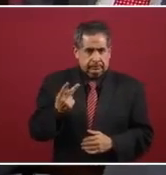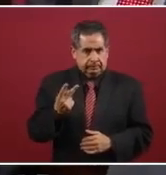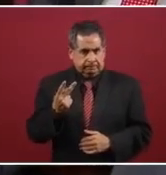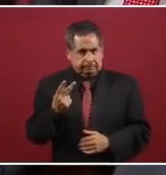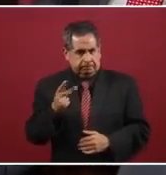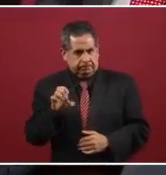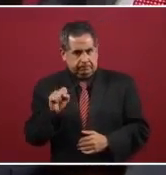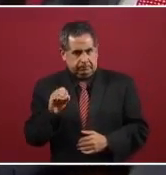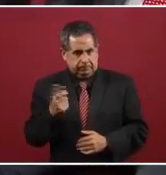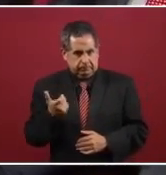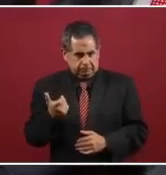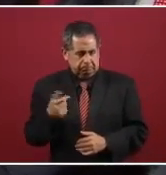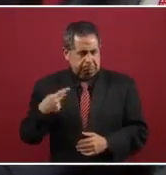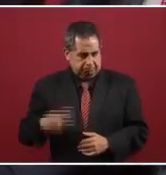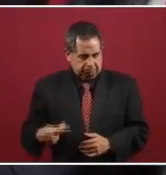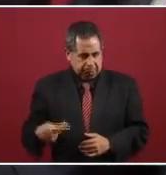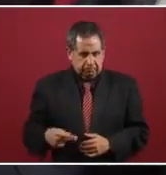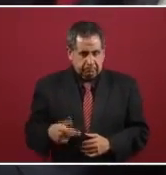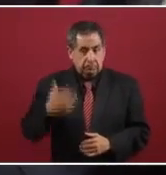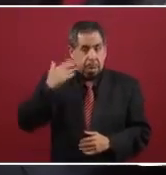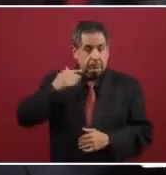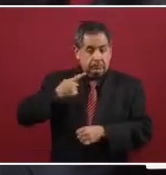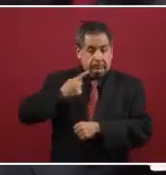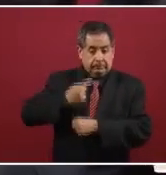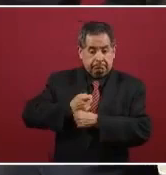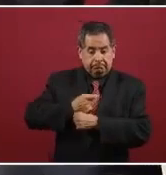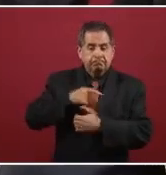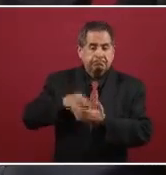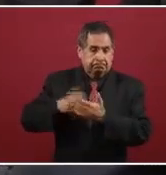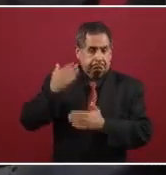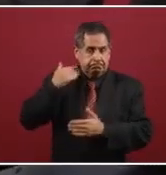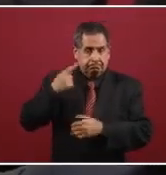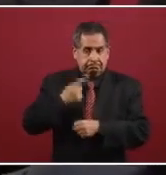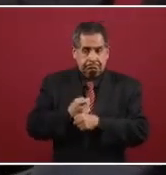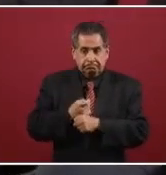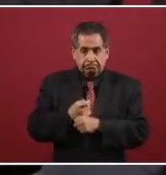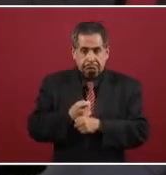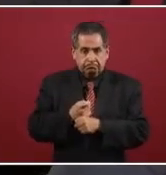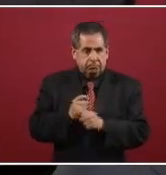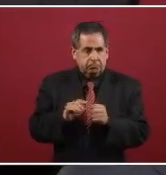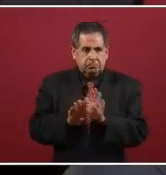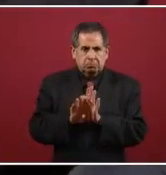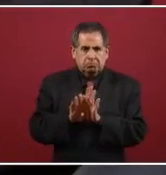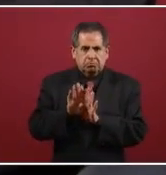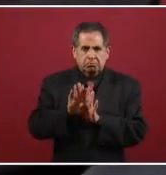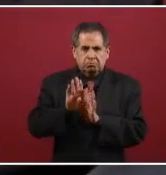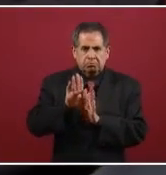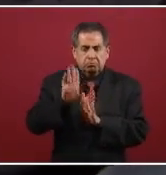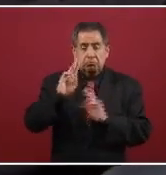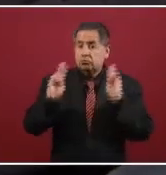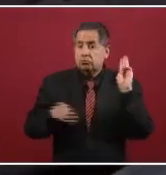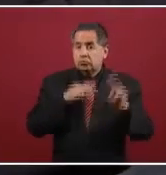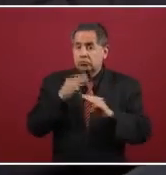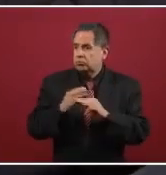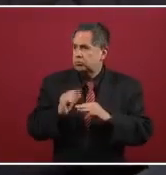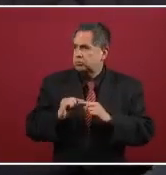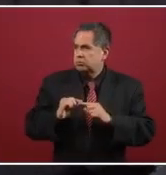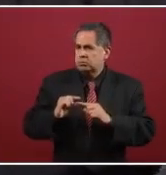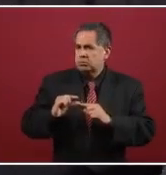llevábamos el primer lugar en apreciación de nuestra moneda en el mundo.